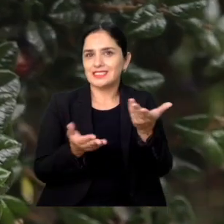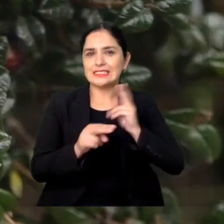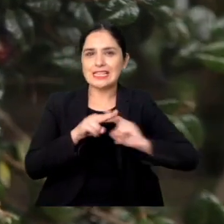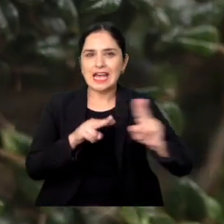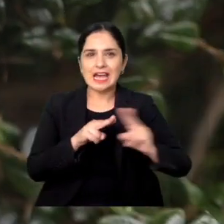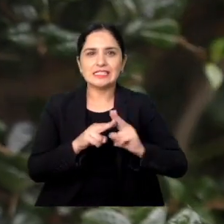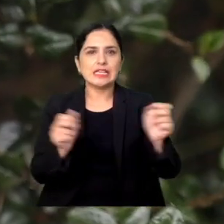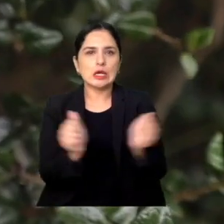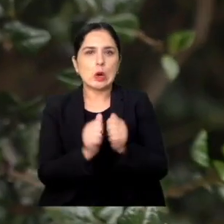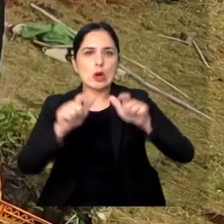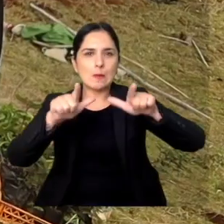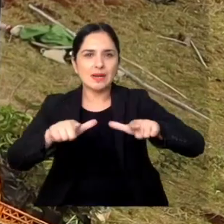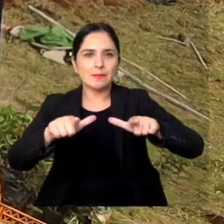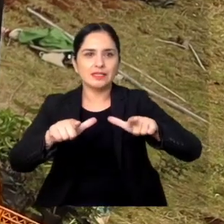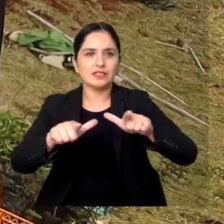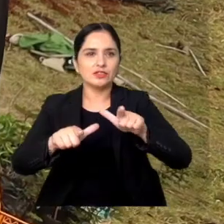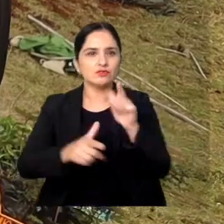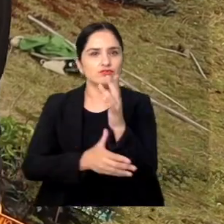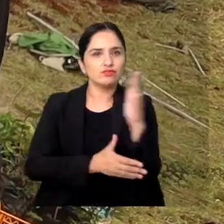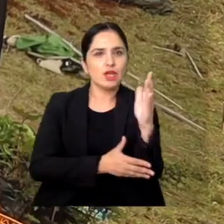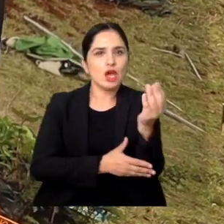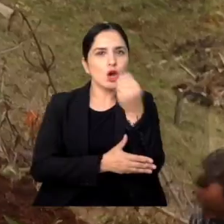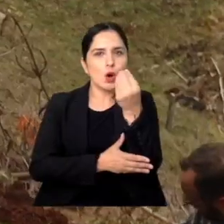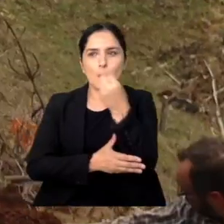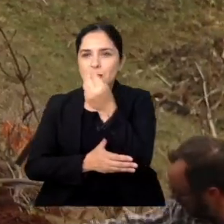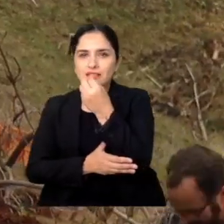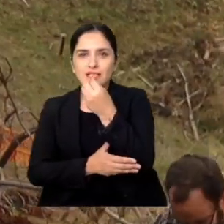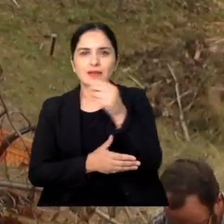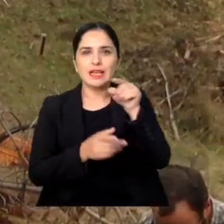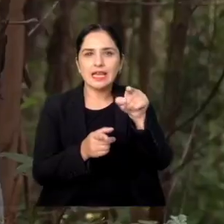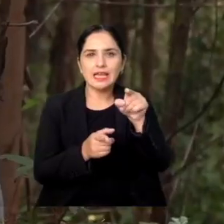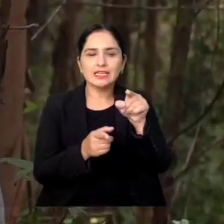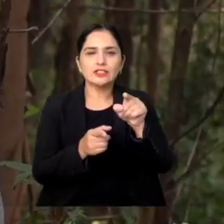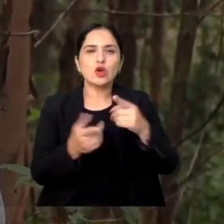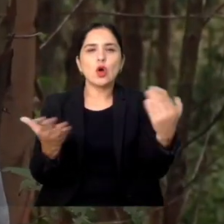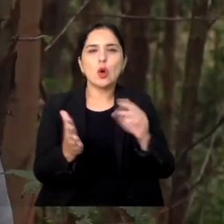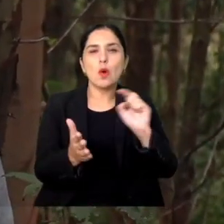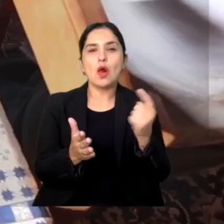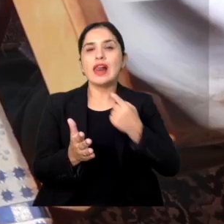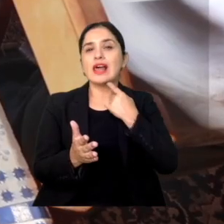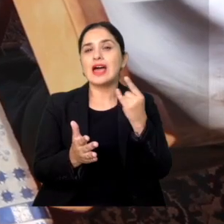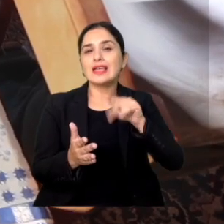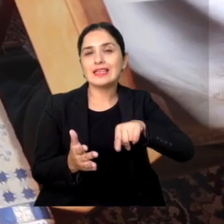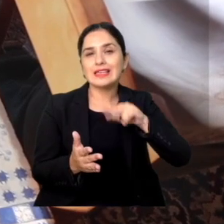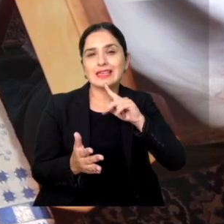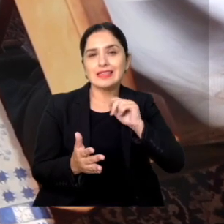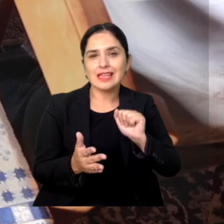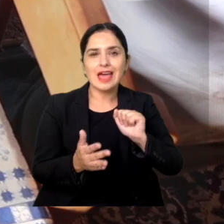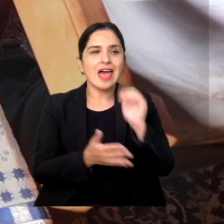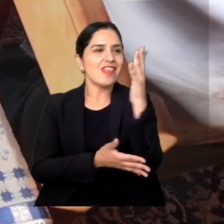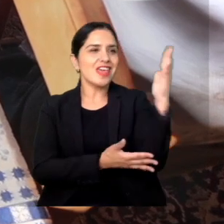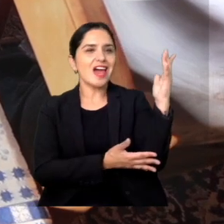esto también se hace por medio de la implementación de bosques comestibles, que la gente siempre ha tenido esto que le llaman las quintas, ¿no?, las quintas de